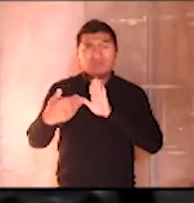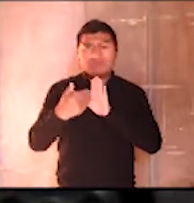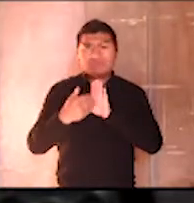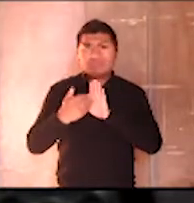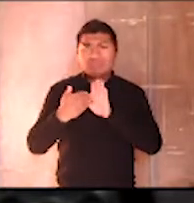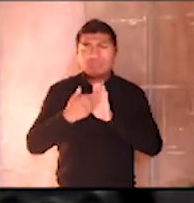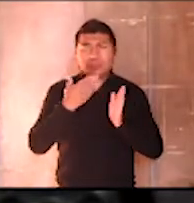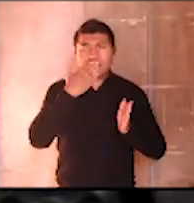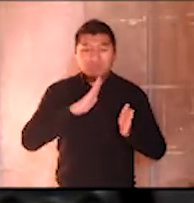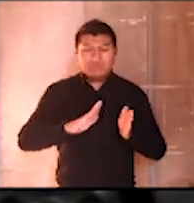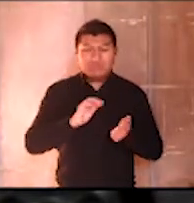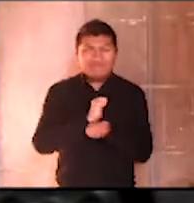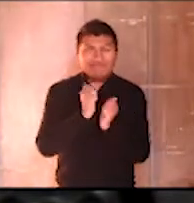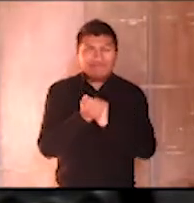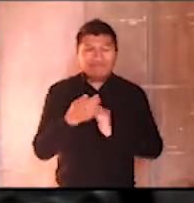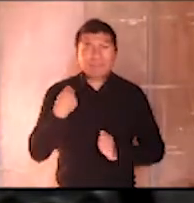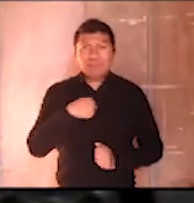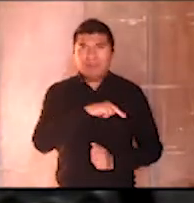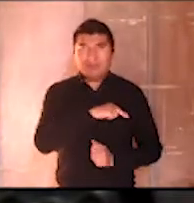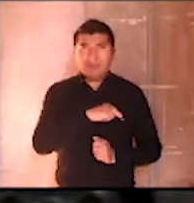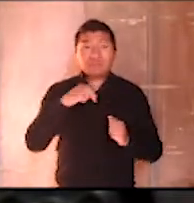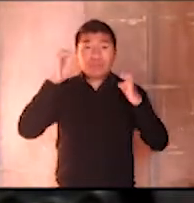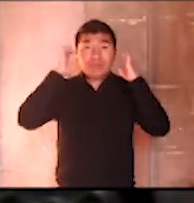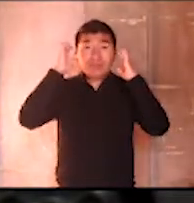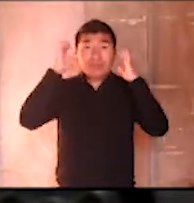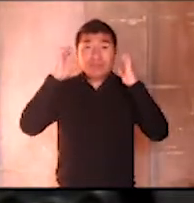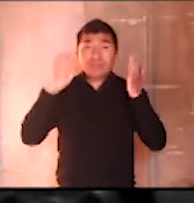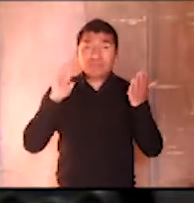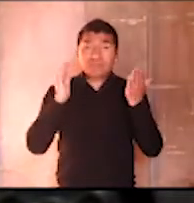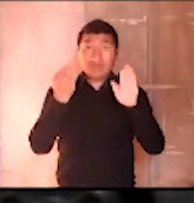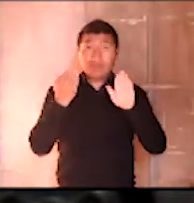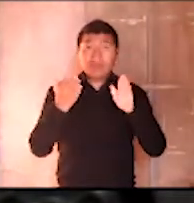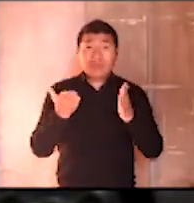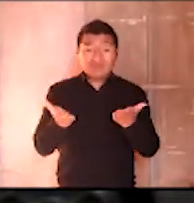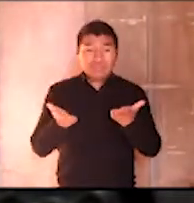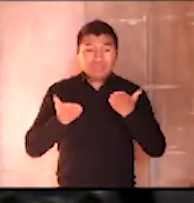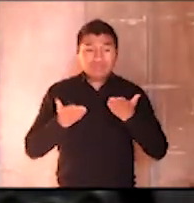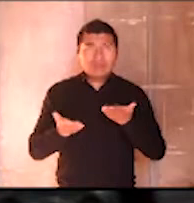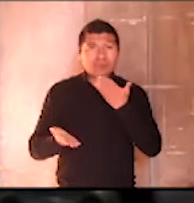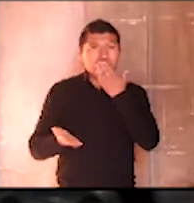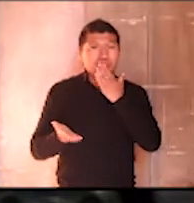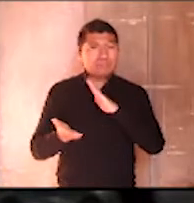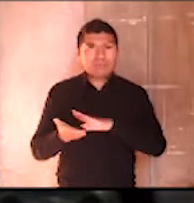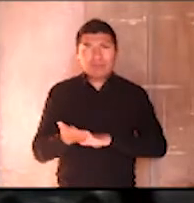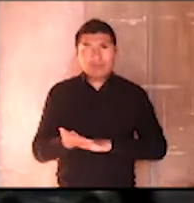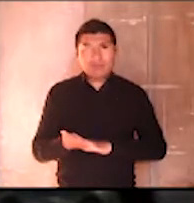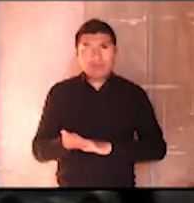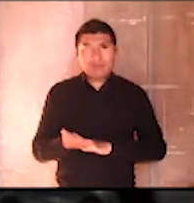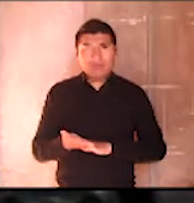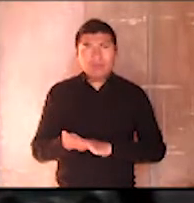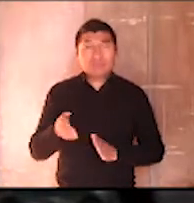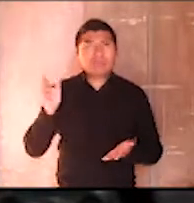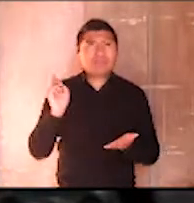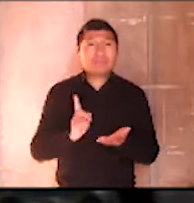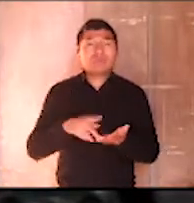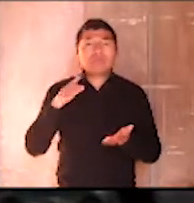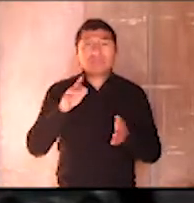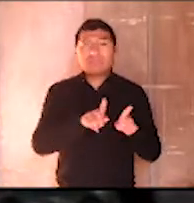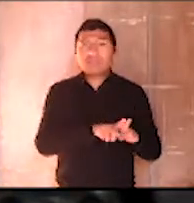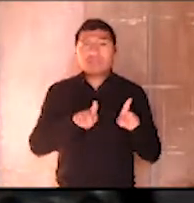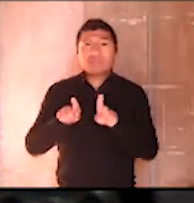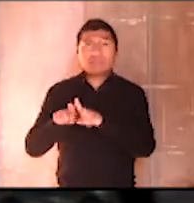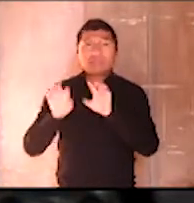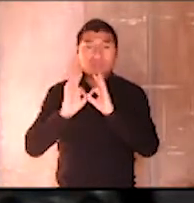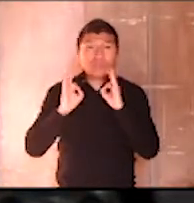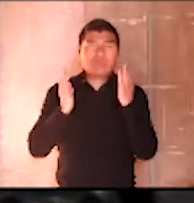malos. La educación pareciera que nos hace malos. A veces incluso la